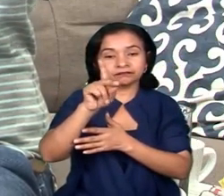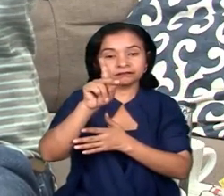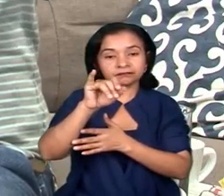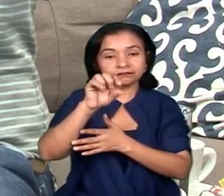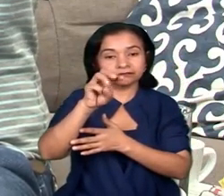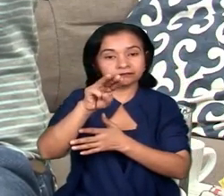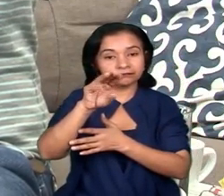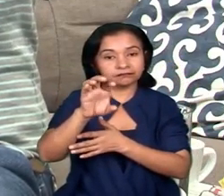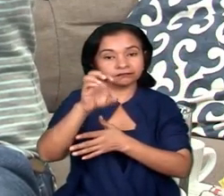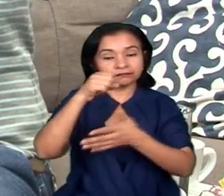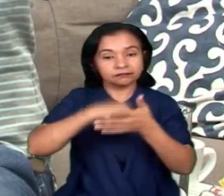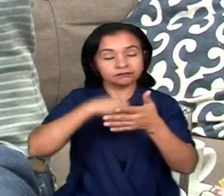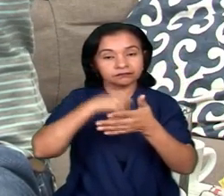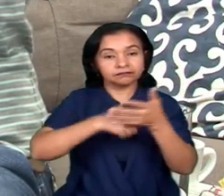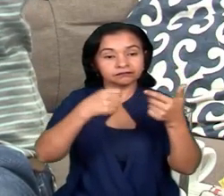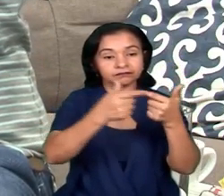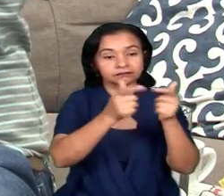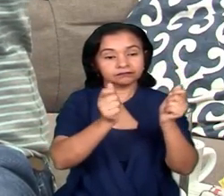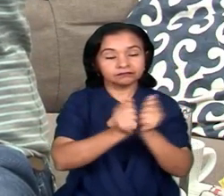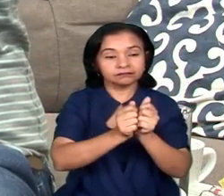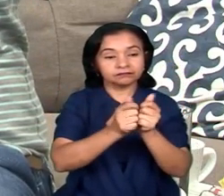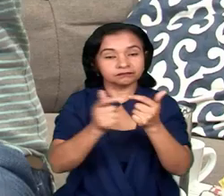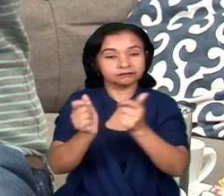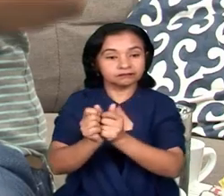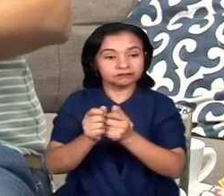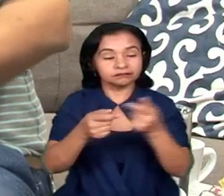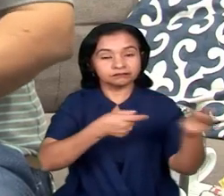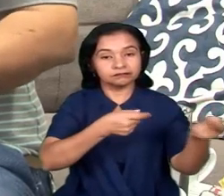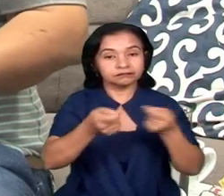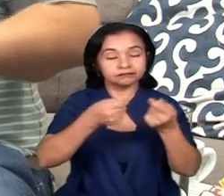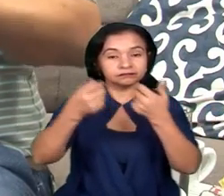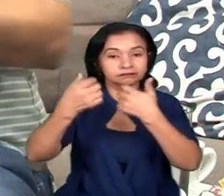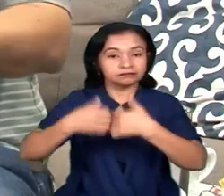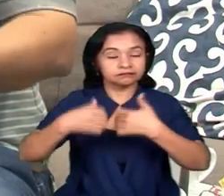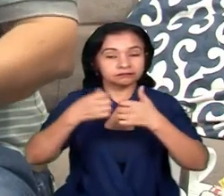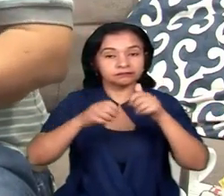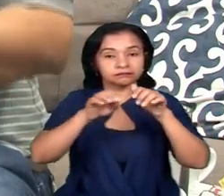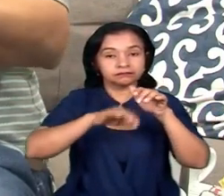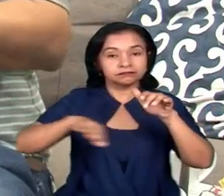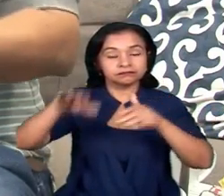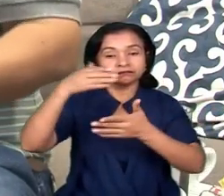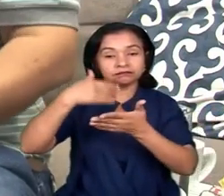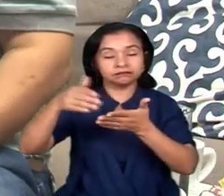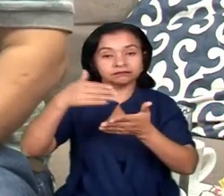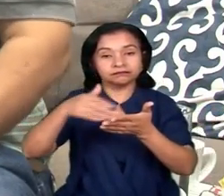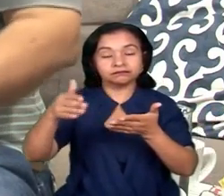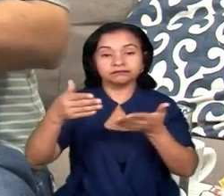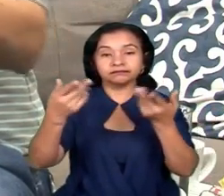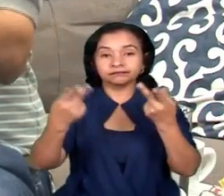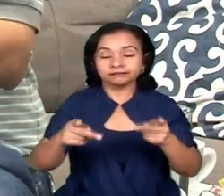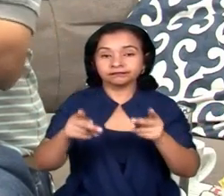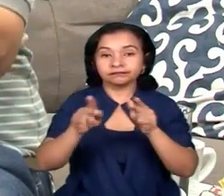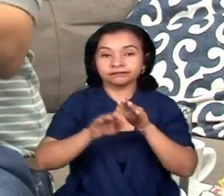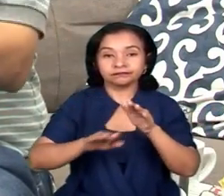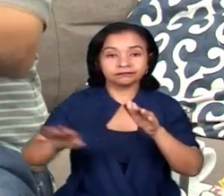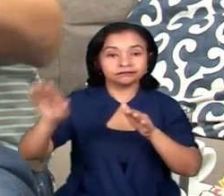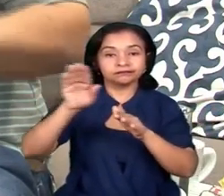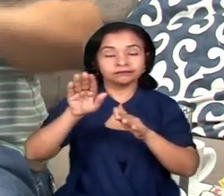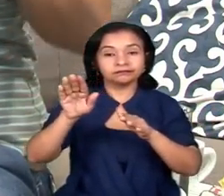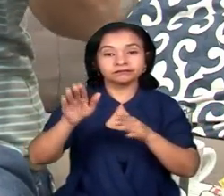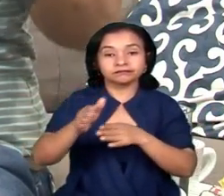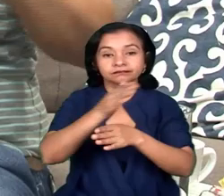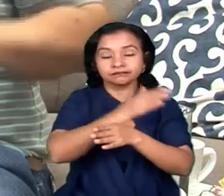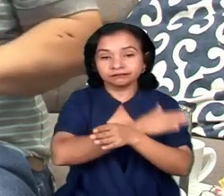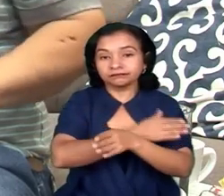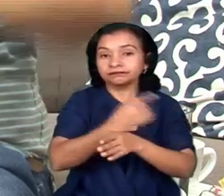fortalecer ese gremio de las pequeñas y medianas empresas. Tenemos que darle más facilidad. Ha sido facilitador, pero usted sabe que tuvimos algo